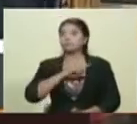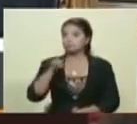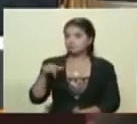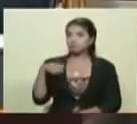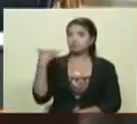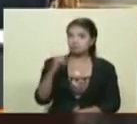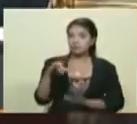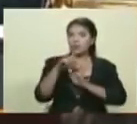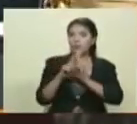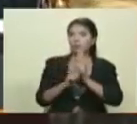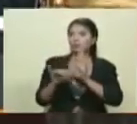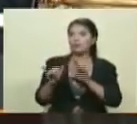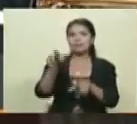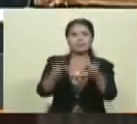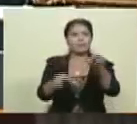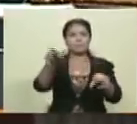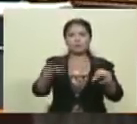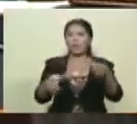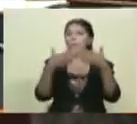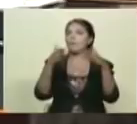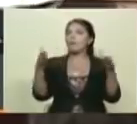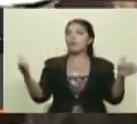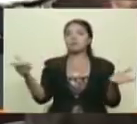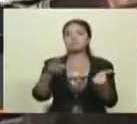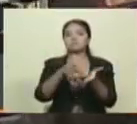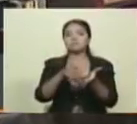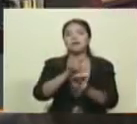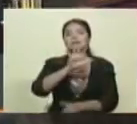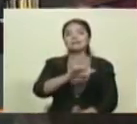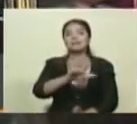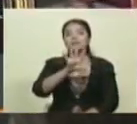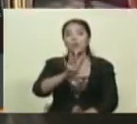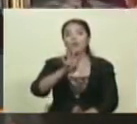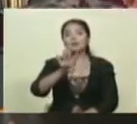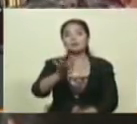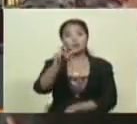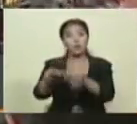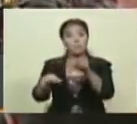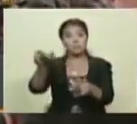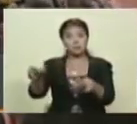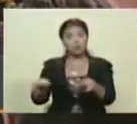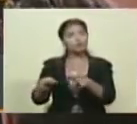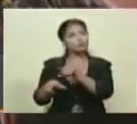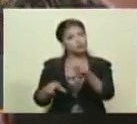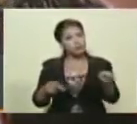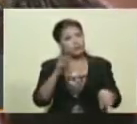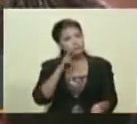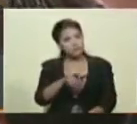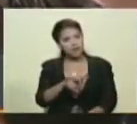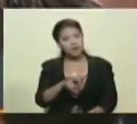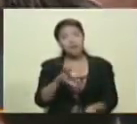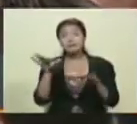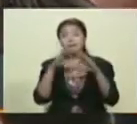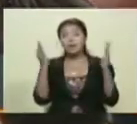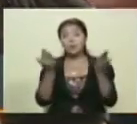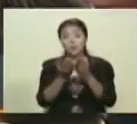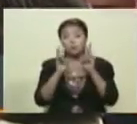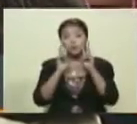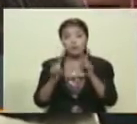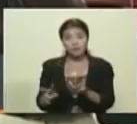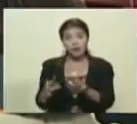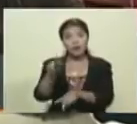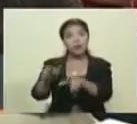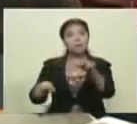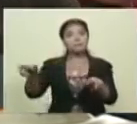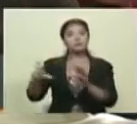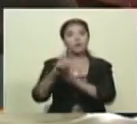Nacional Constituyente ciudadana, popular, 545 constituyentes. Si ustedes vieran, si el mundo viera a nuestros